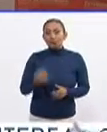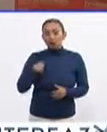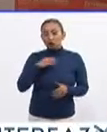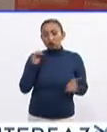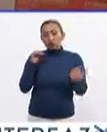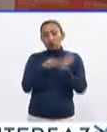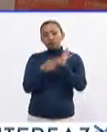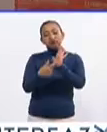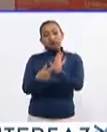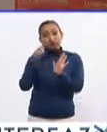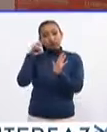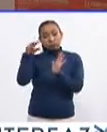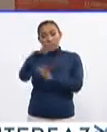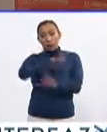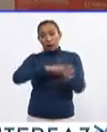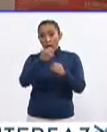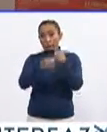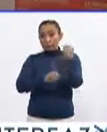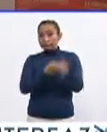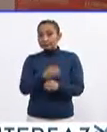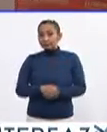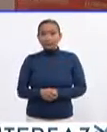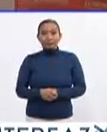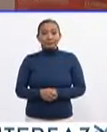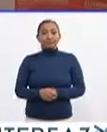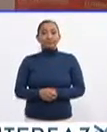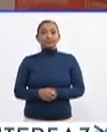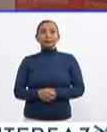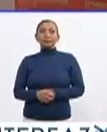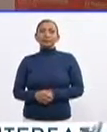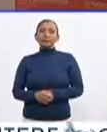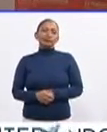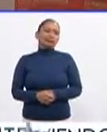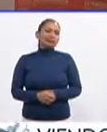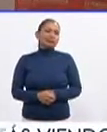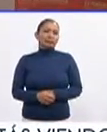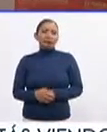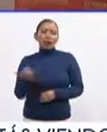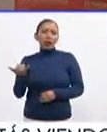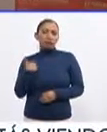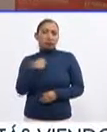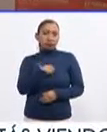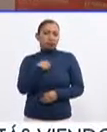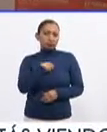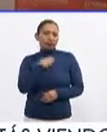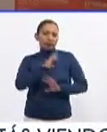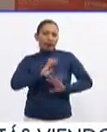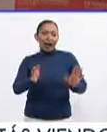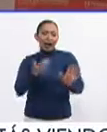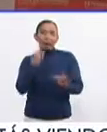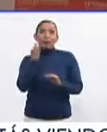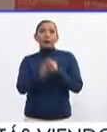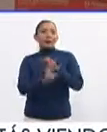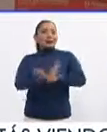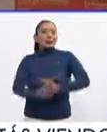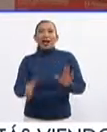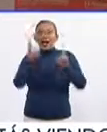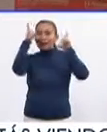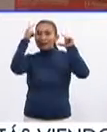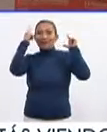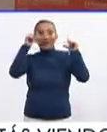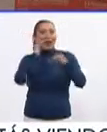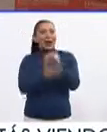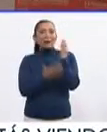estamos poniendo en juego dentro de escena. Y pues muy contento de que ya por fin ya vayamos a